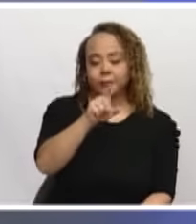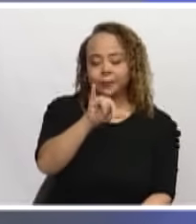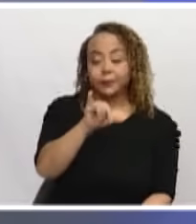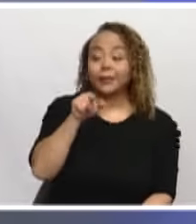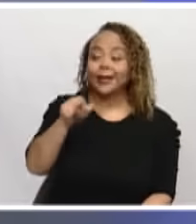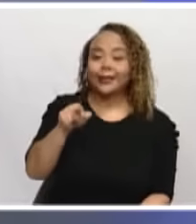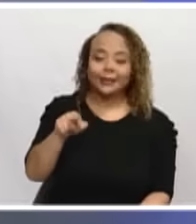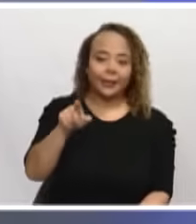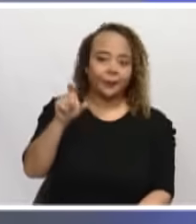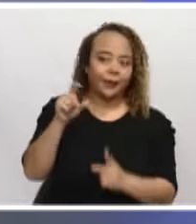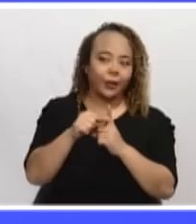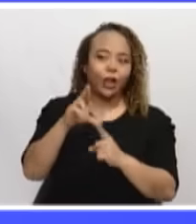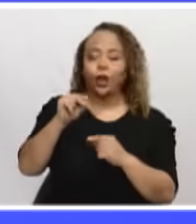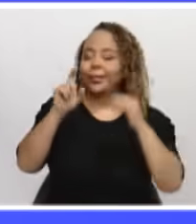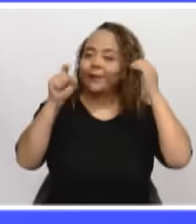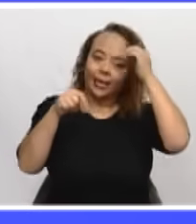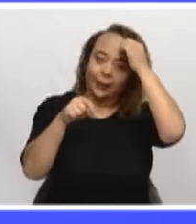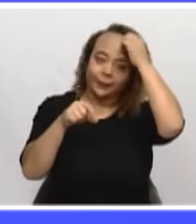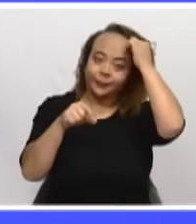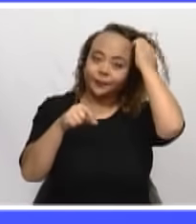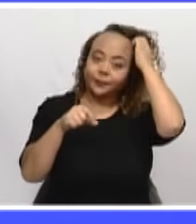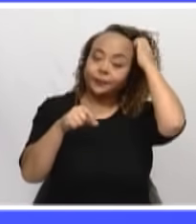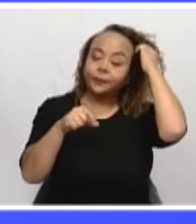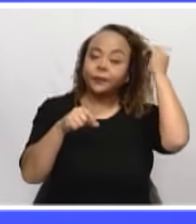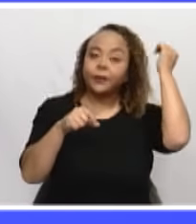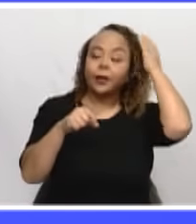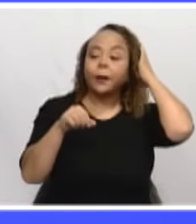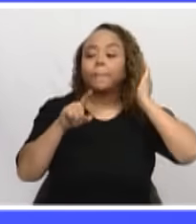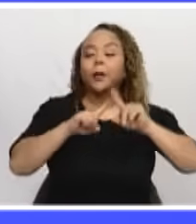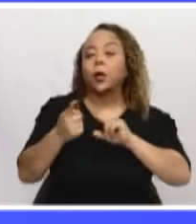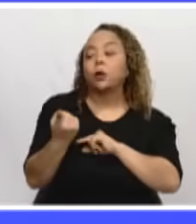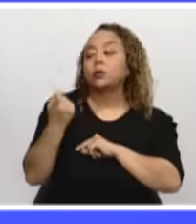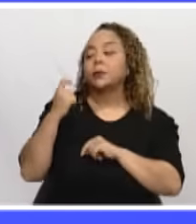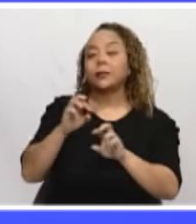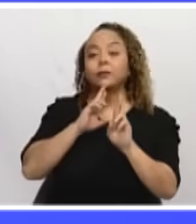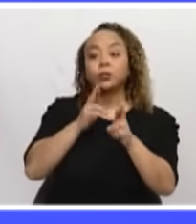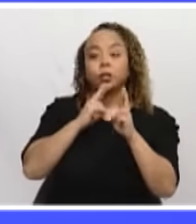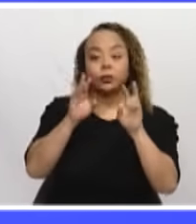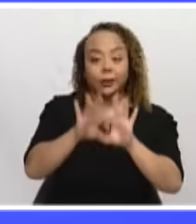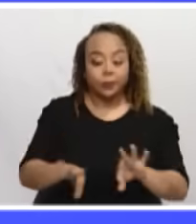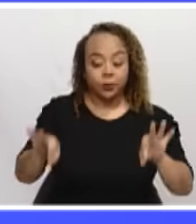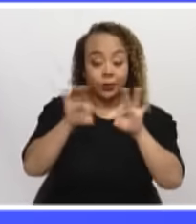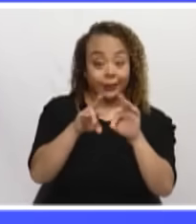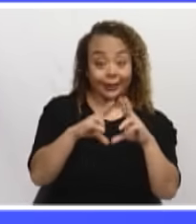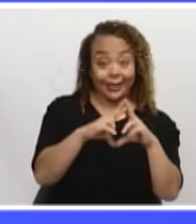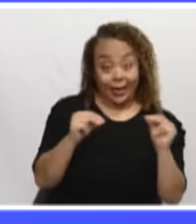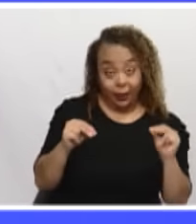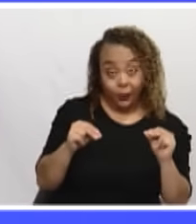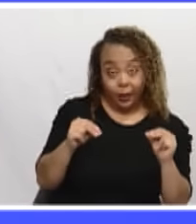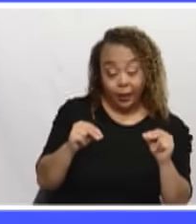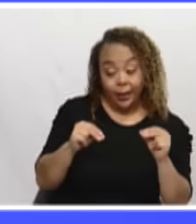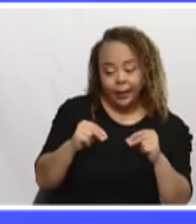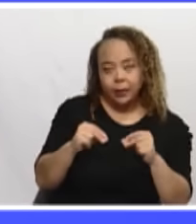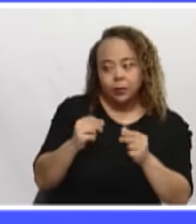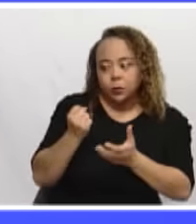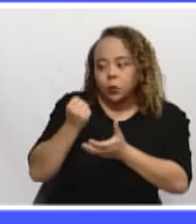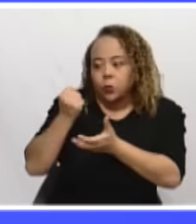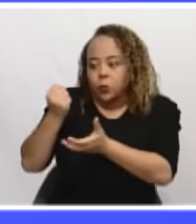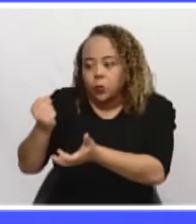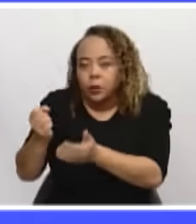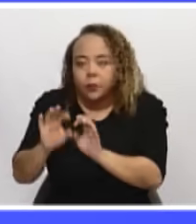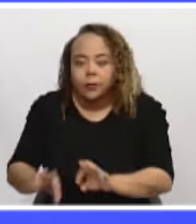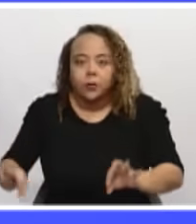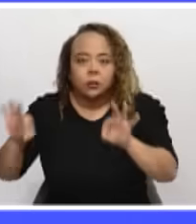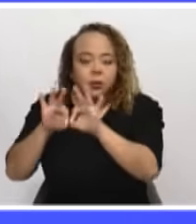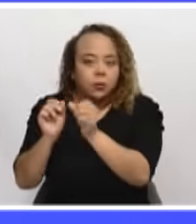palabra no debería pero que últimamente se han dado resultados importantes de Nicaragua que están haciendo inversión importante en